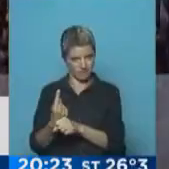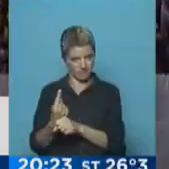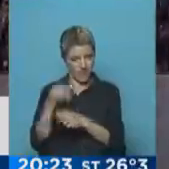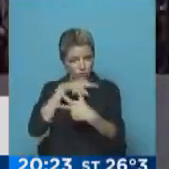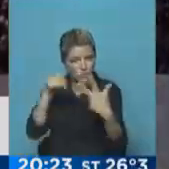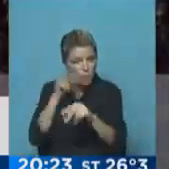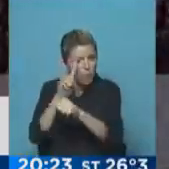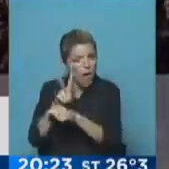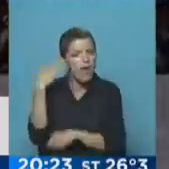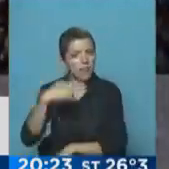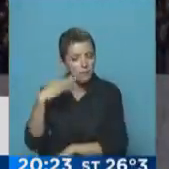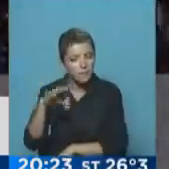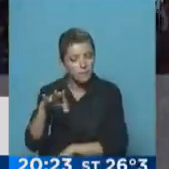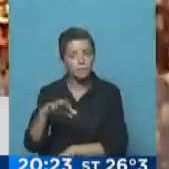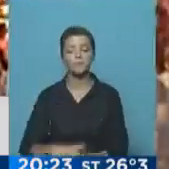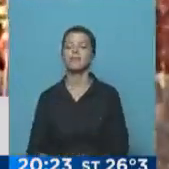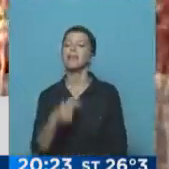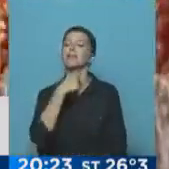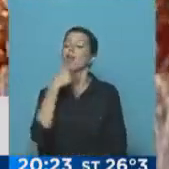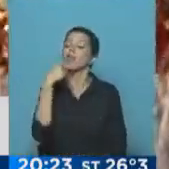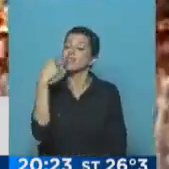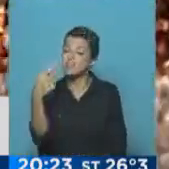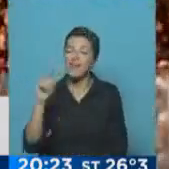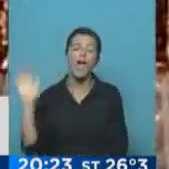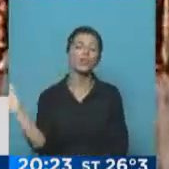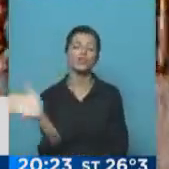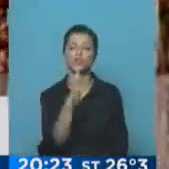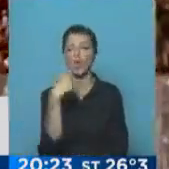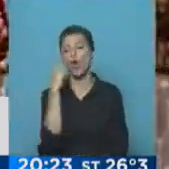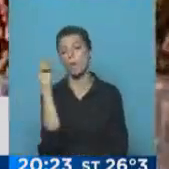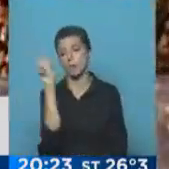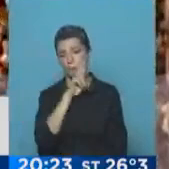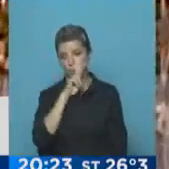Yo quiero decirles a todos y a todas,